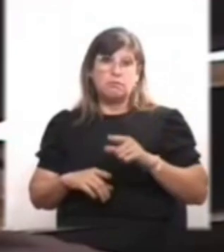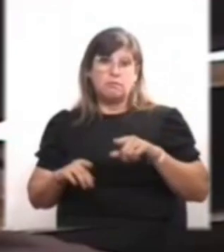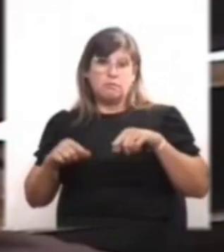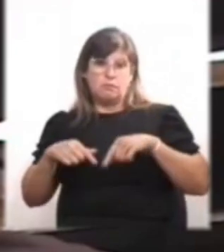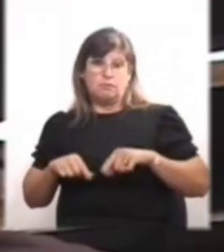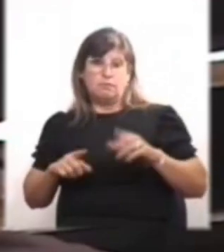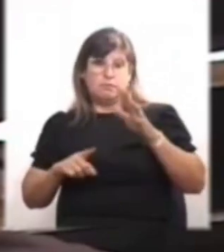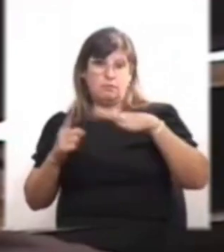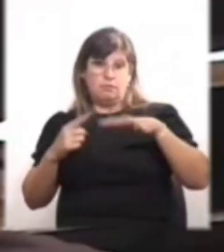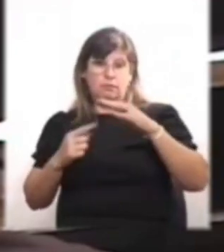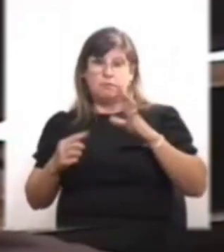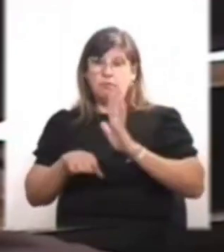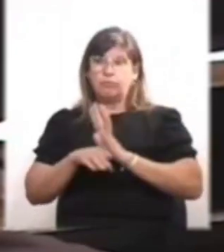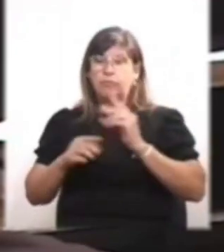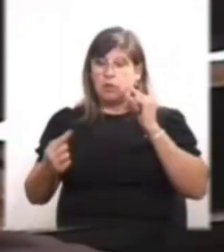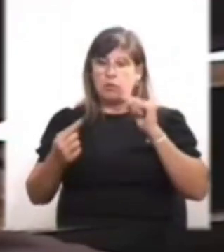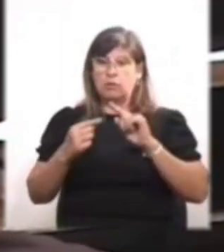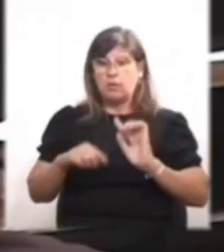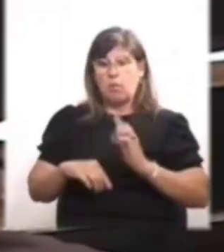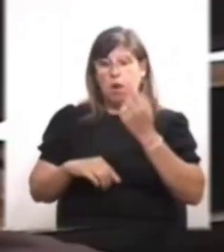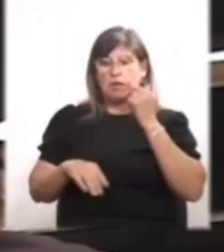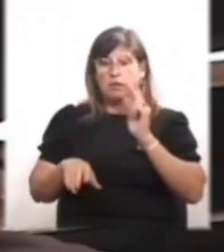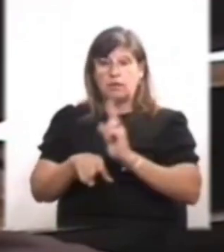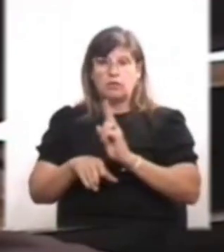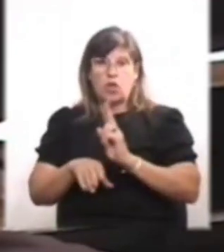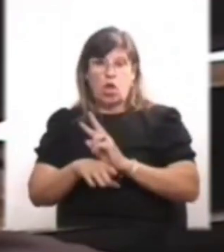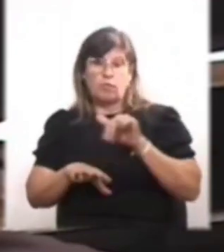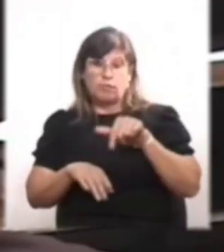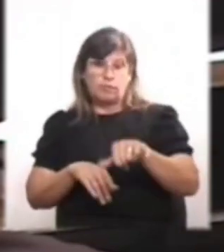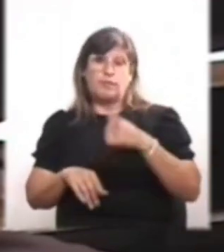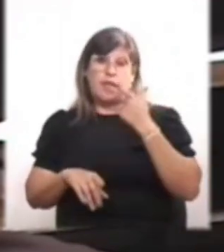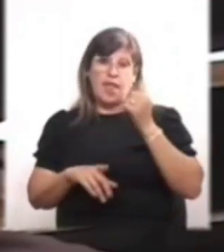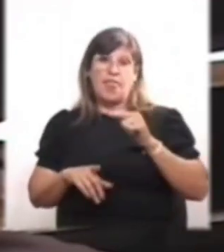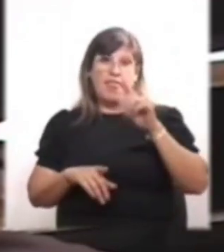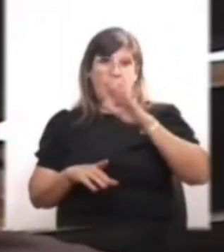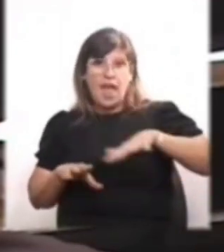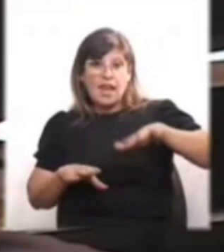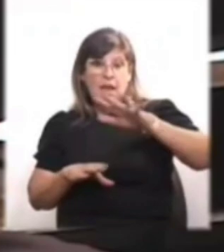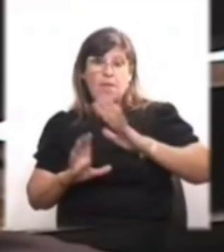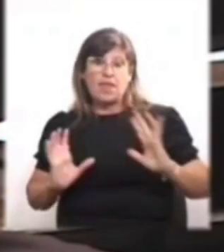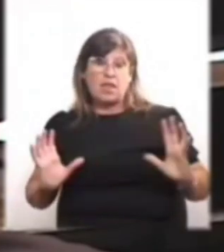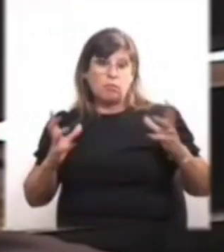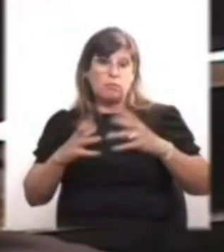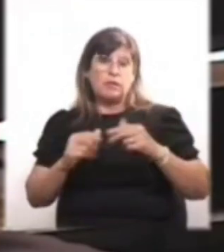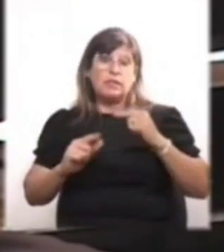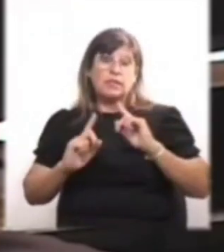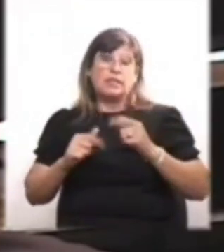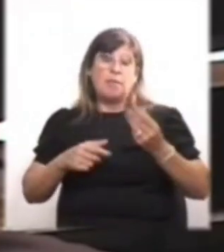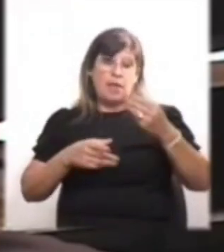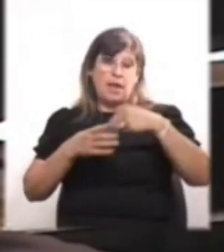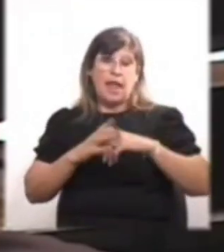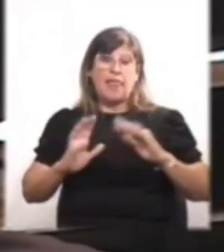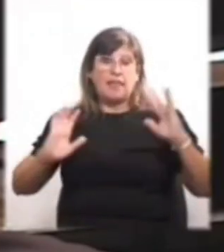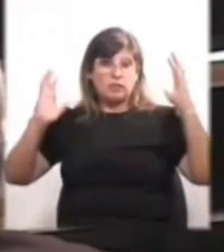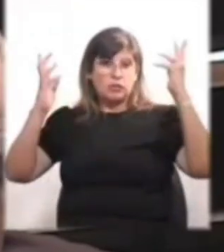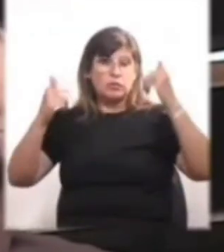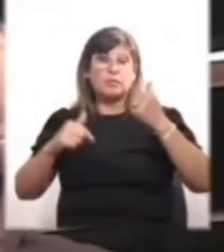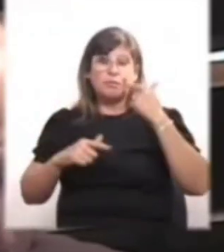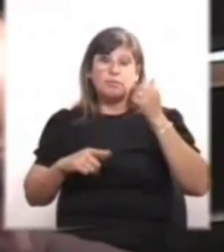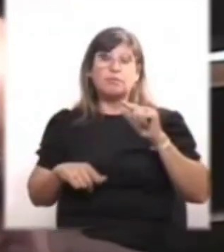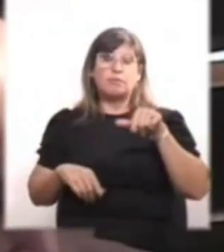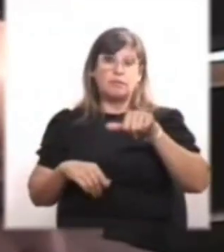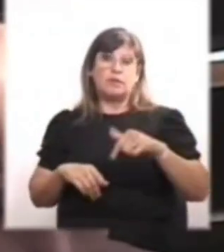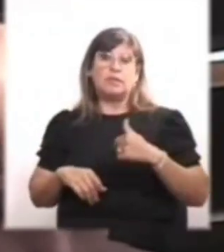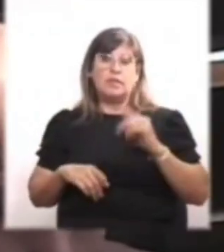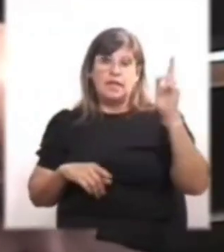de Ambiente tiene como objetivo principal la protección y conservación del ambiente en su conjunto, incluyendo los bosques nativos como ecosistemas